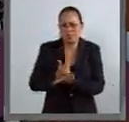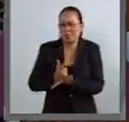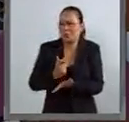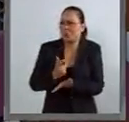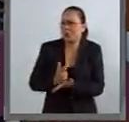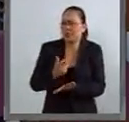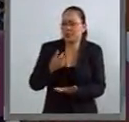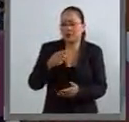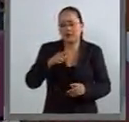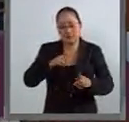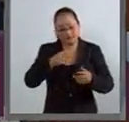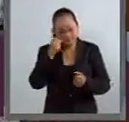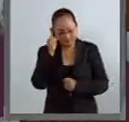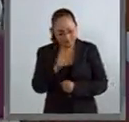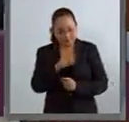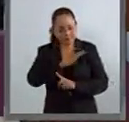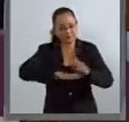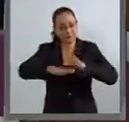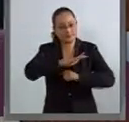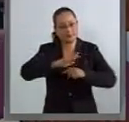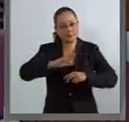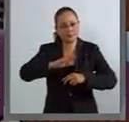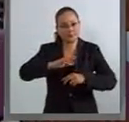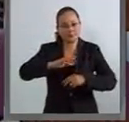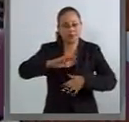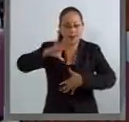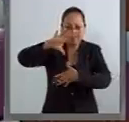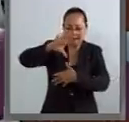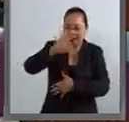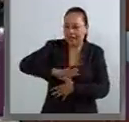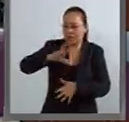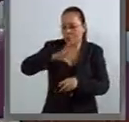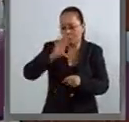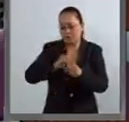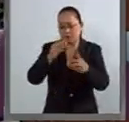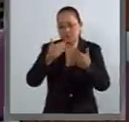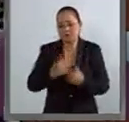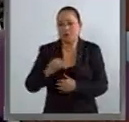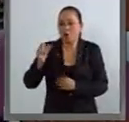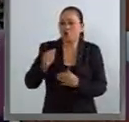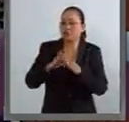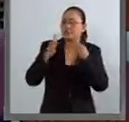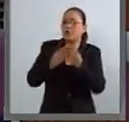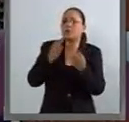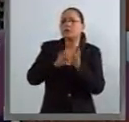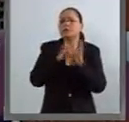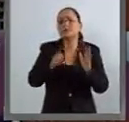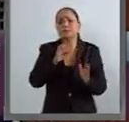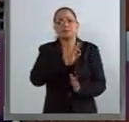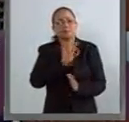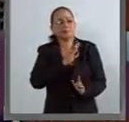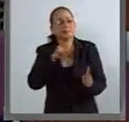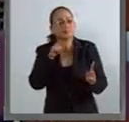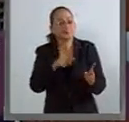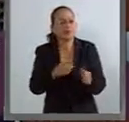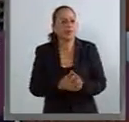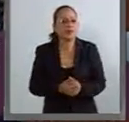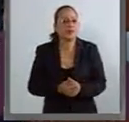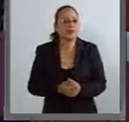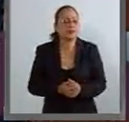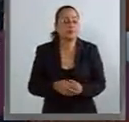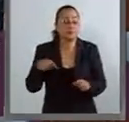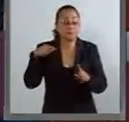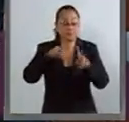ciertos contextos, por la región me refiero a las Américas, pero hay otro tipo de mediciones a las que podríamos referir, y